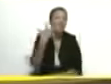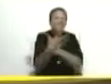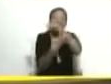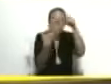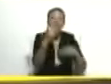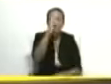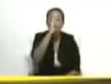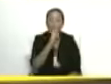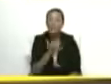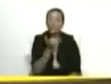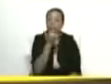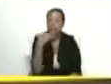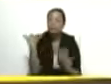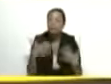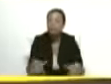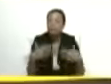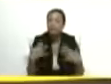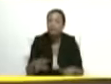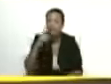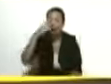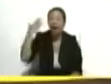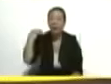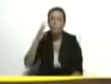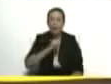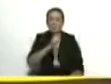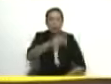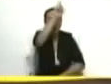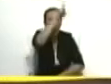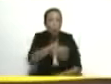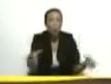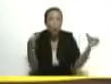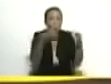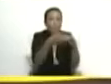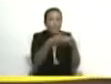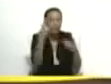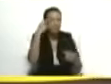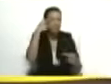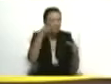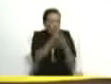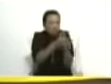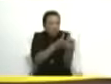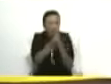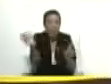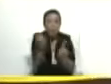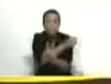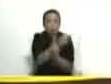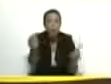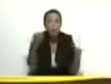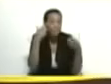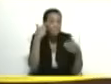5 años. Ya vimos la maldad concentrada, la violencia,